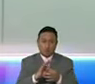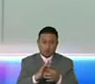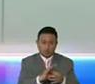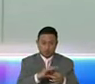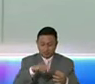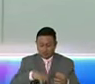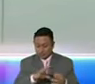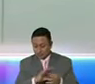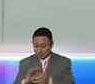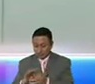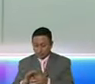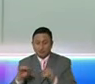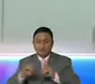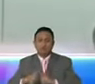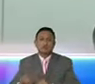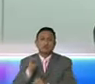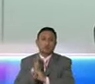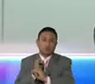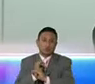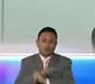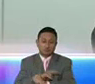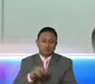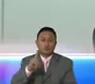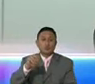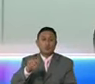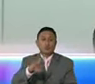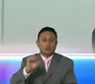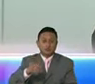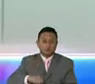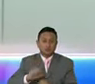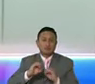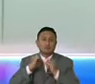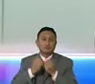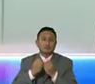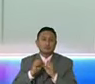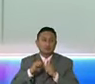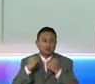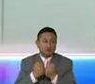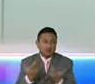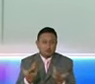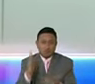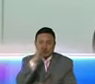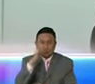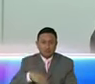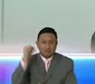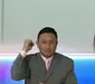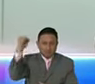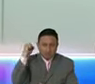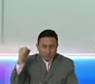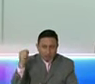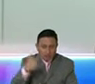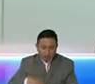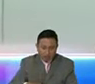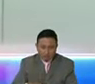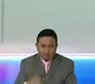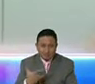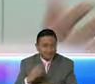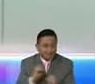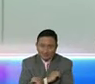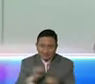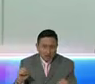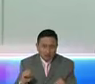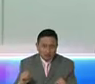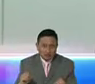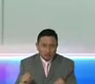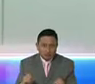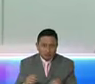tiene que ser institucionalizada. La UNE como organización social no existe, nunca fue sindicato tampoco, fue una organización social que